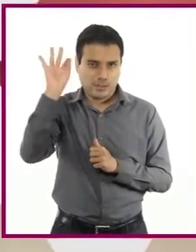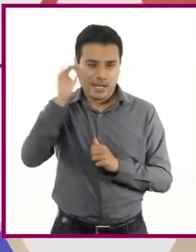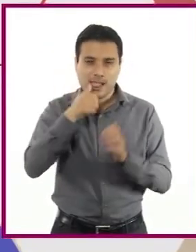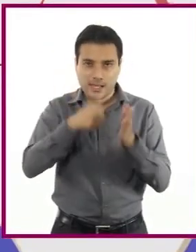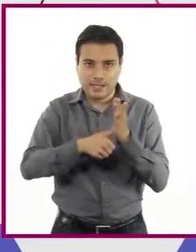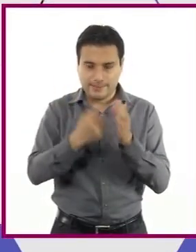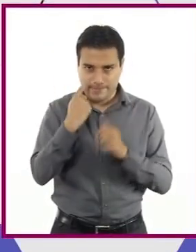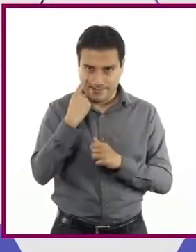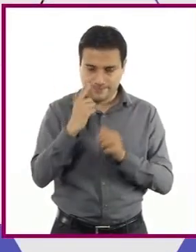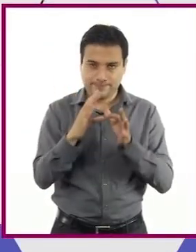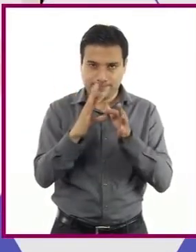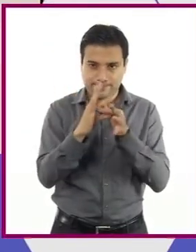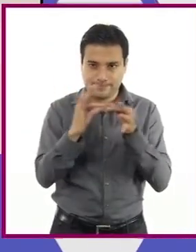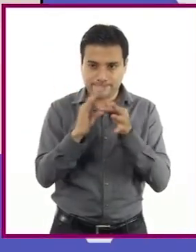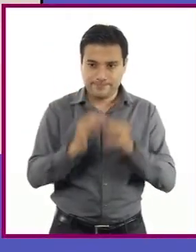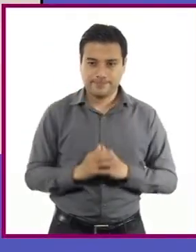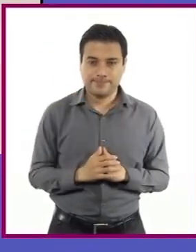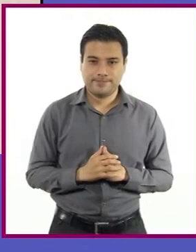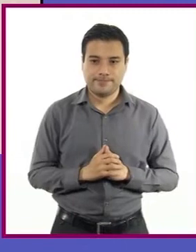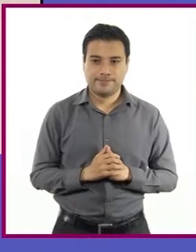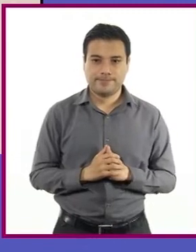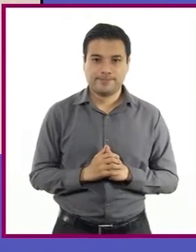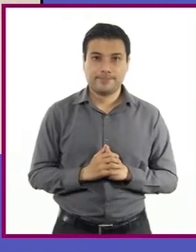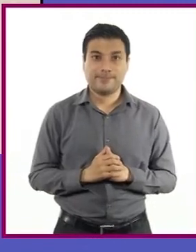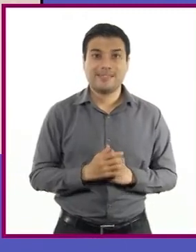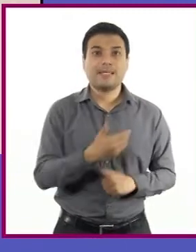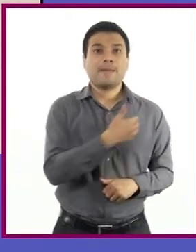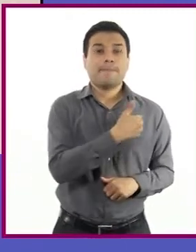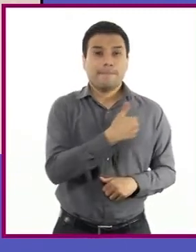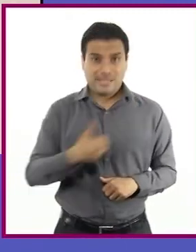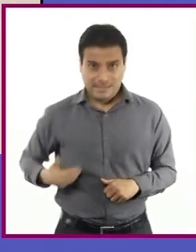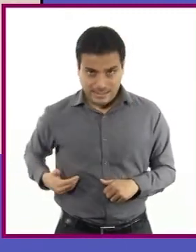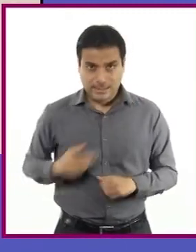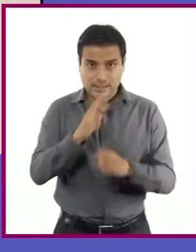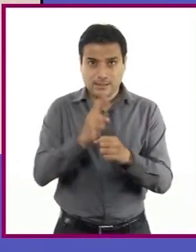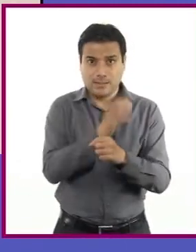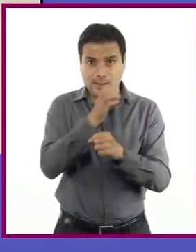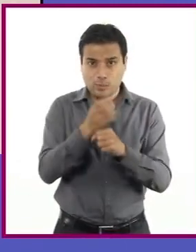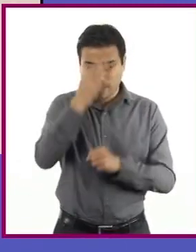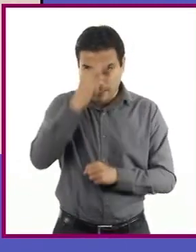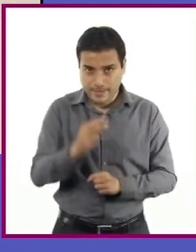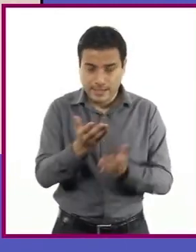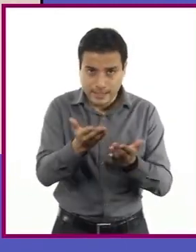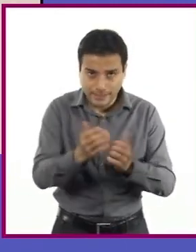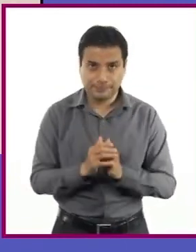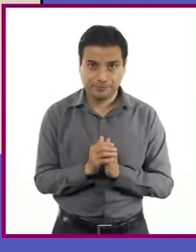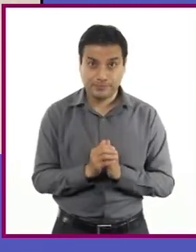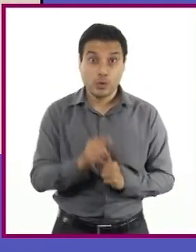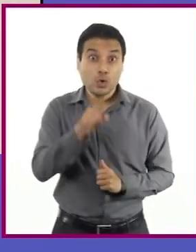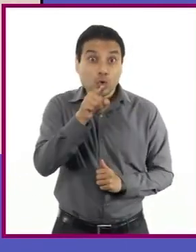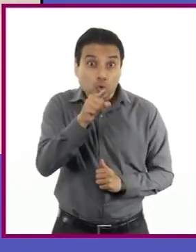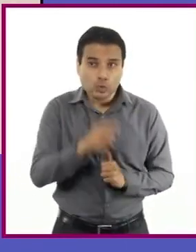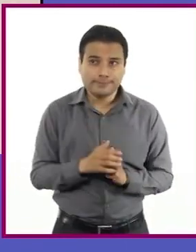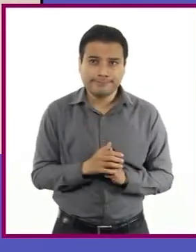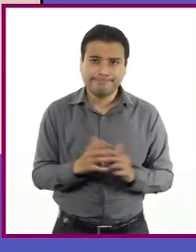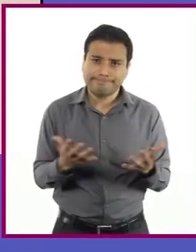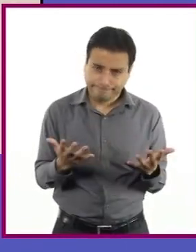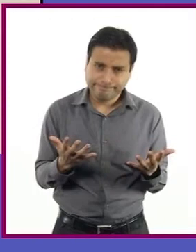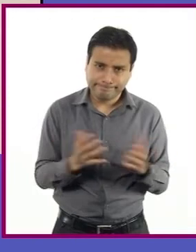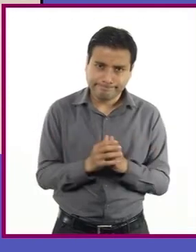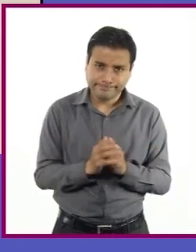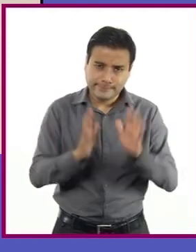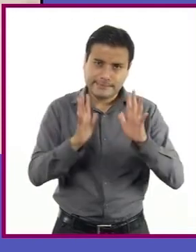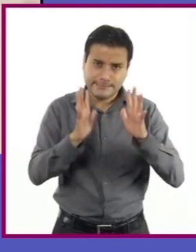fragmento? Escuche, ciudadano presidente de la República Mexicana. Acaba usted de vencer a las monarquías con la